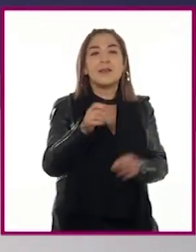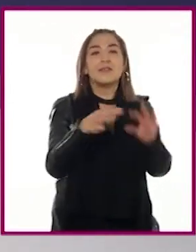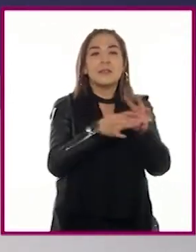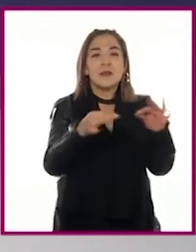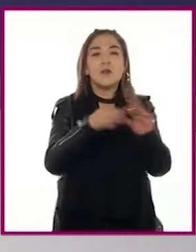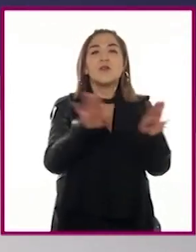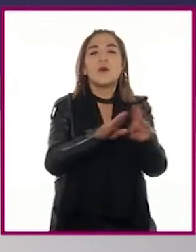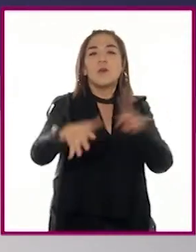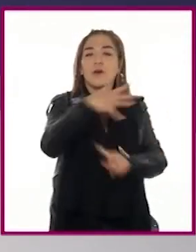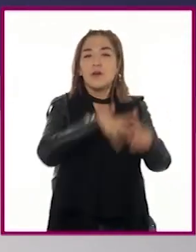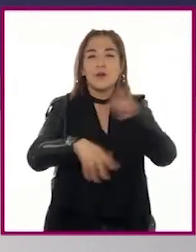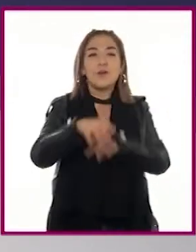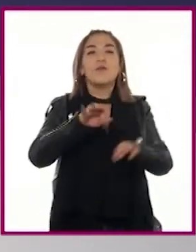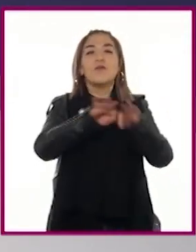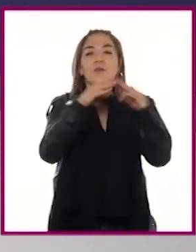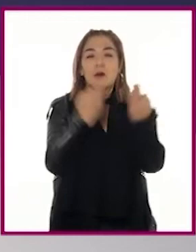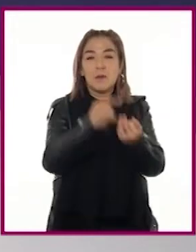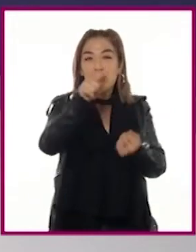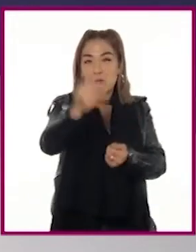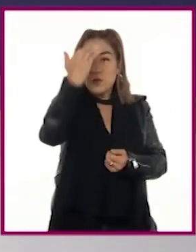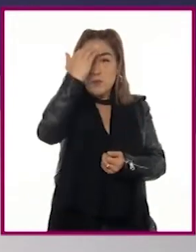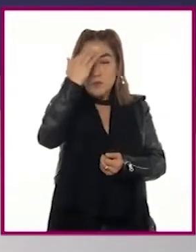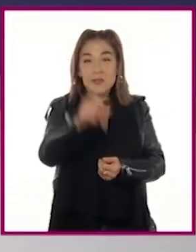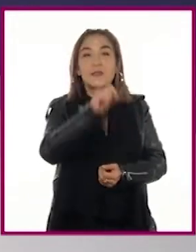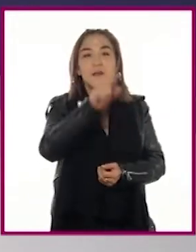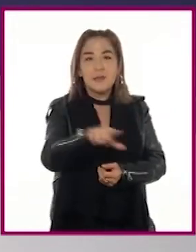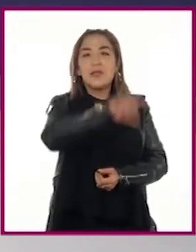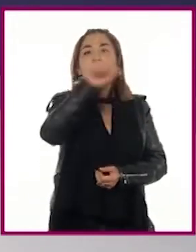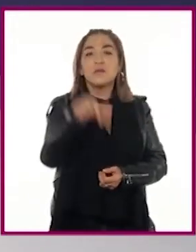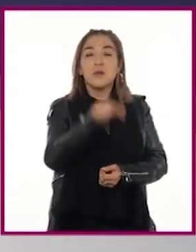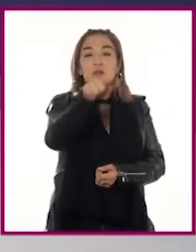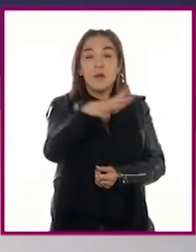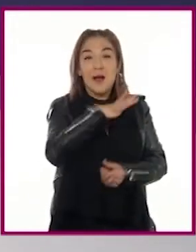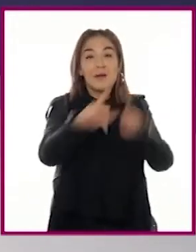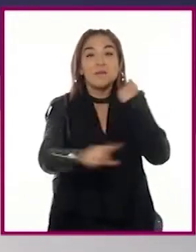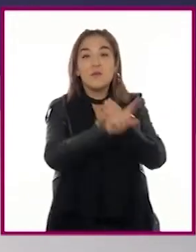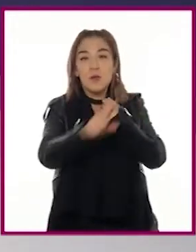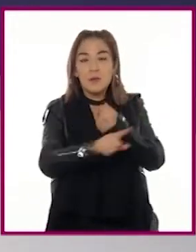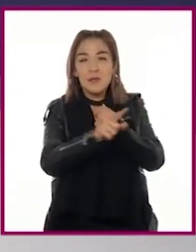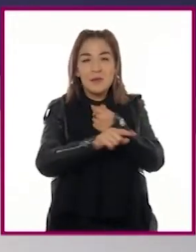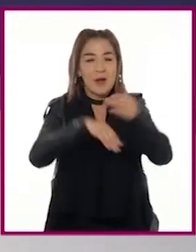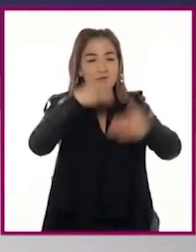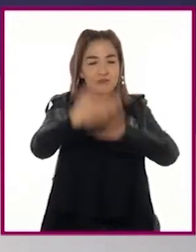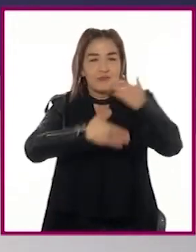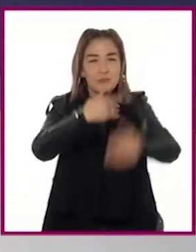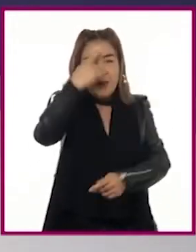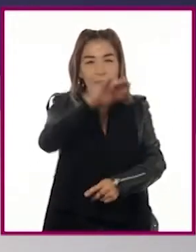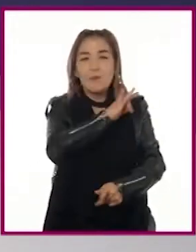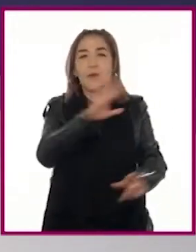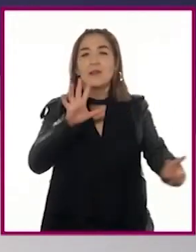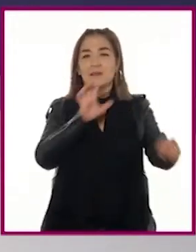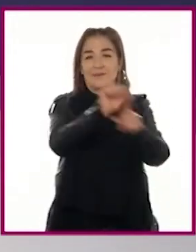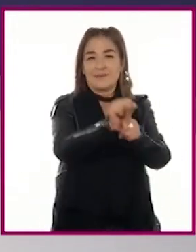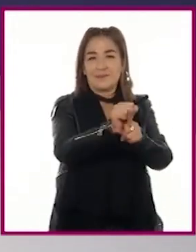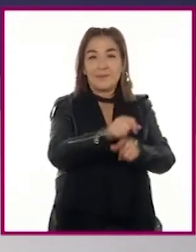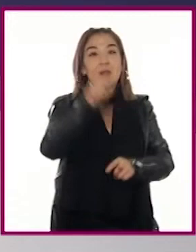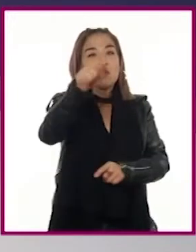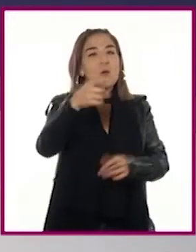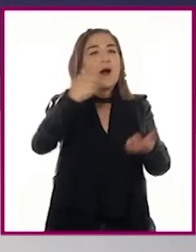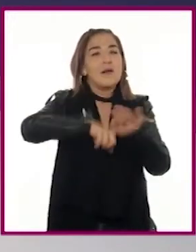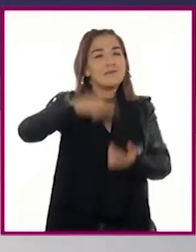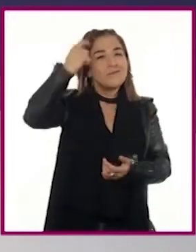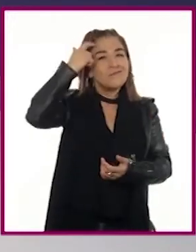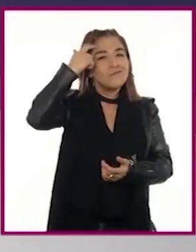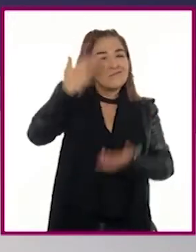la estructura de los conocimientos y enfrentar así las situaciones que desafían el intelecto. Y como ya se ha